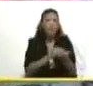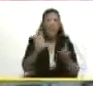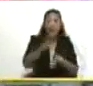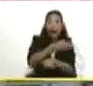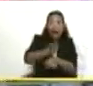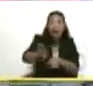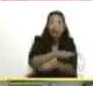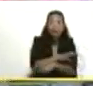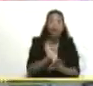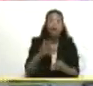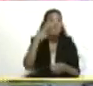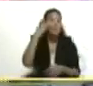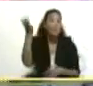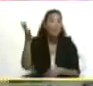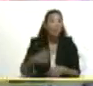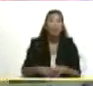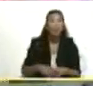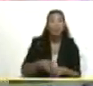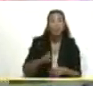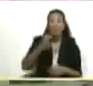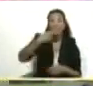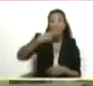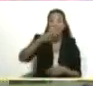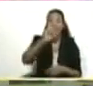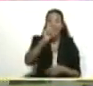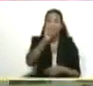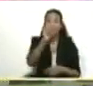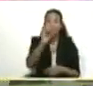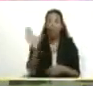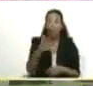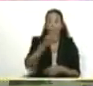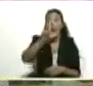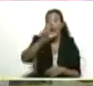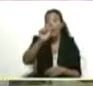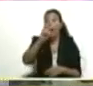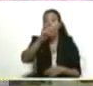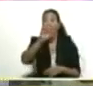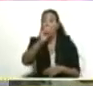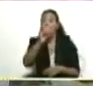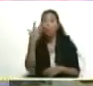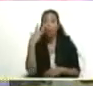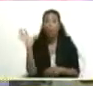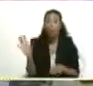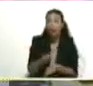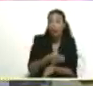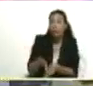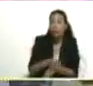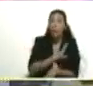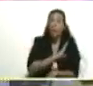canción está famosa de Héctor Lavoe. ¿Cómo